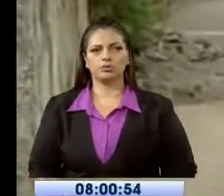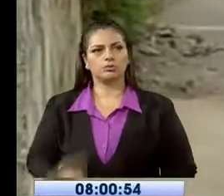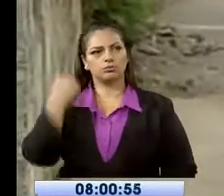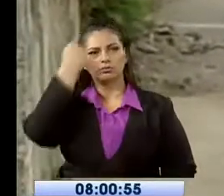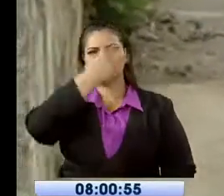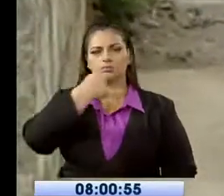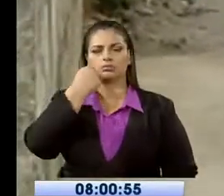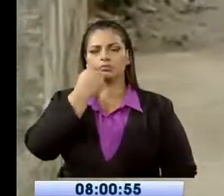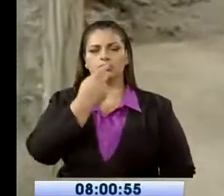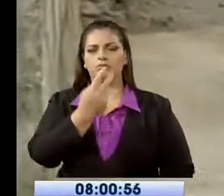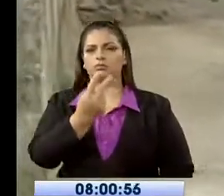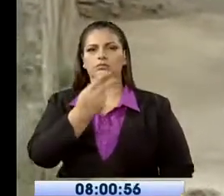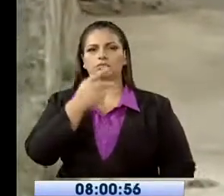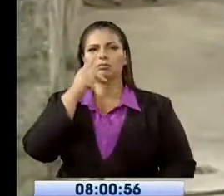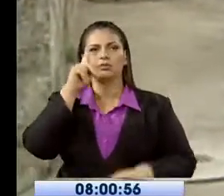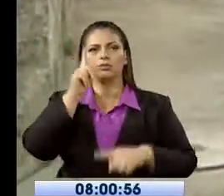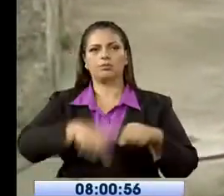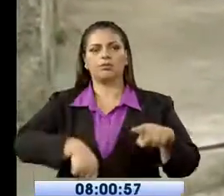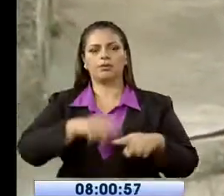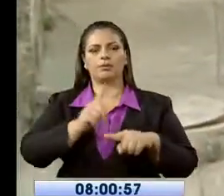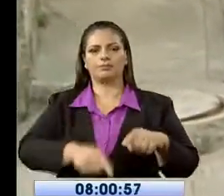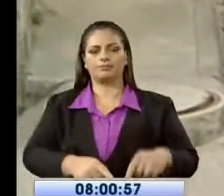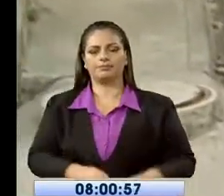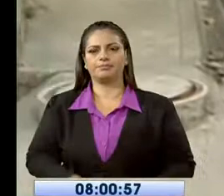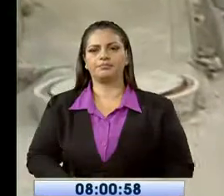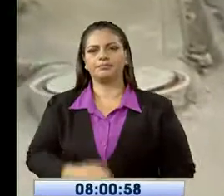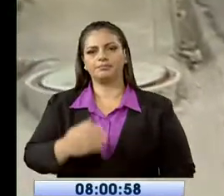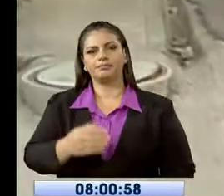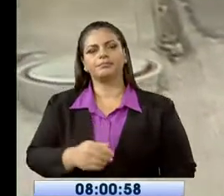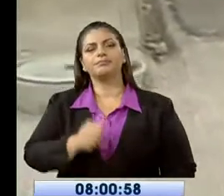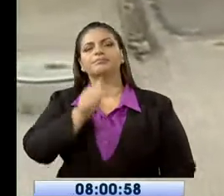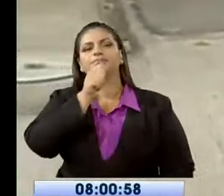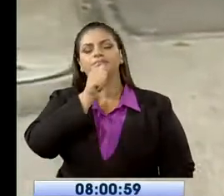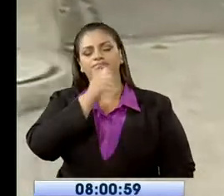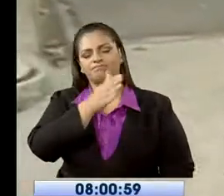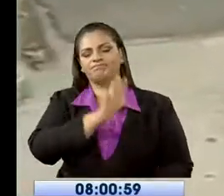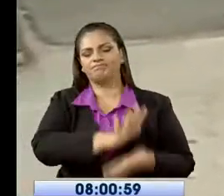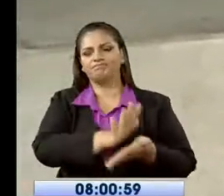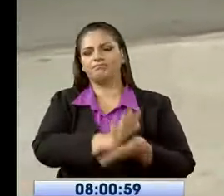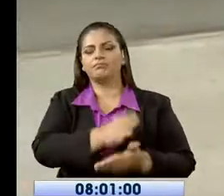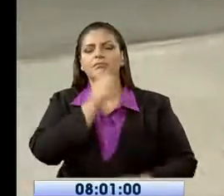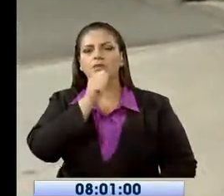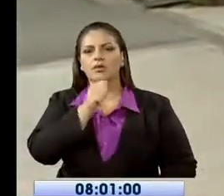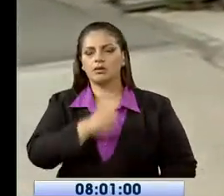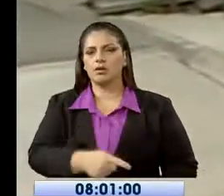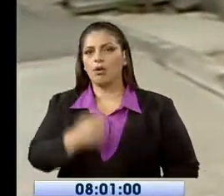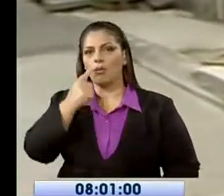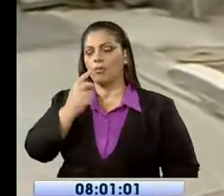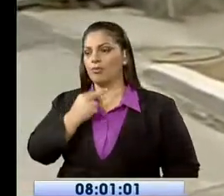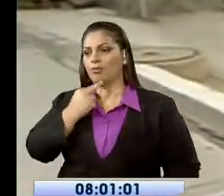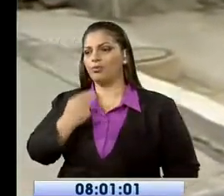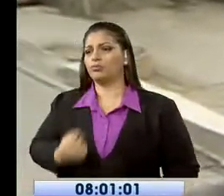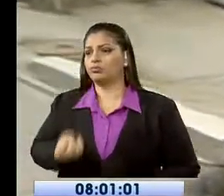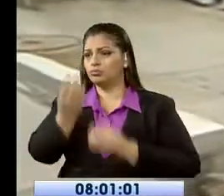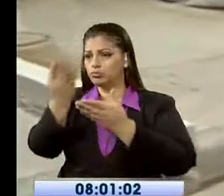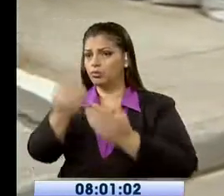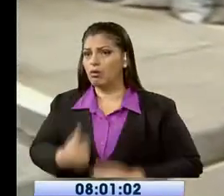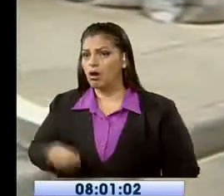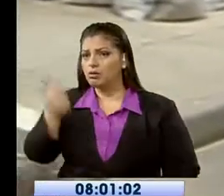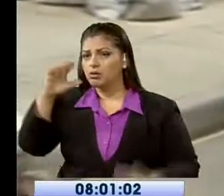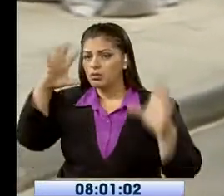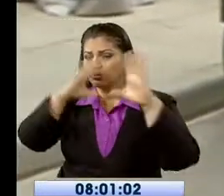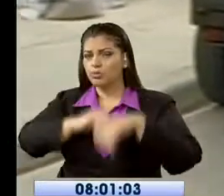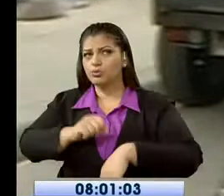que ha ocurrido? ¿Cuál es el problema aquí en este punto? El problema es que anoche hubo disparos, ¿no? El uno hubo a las 9 de